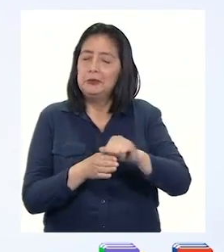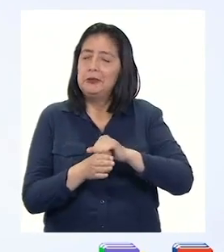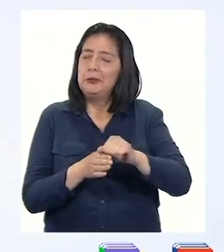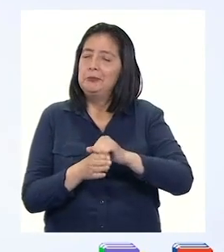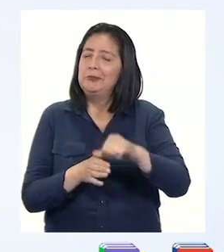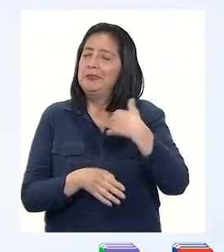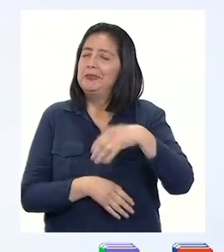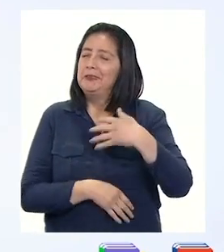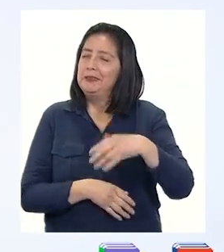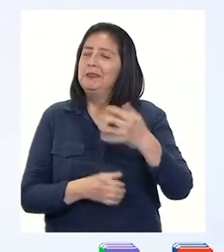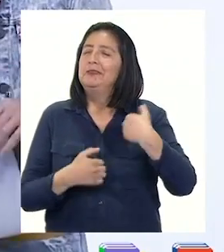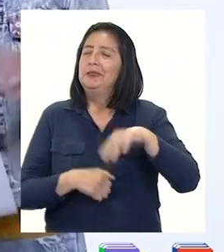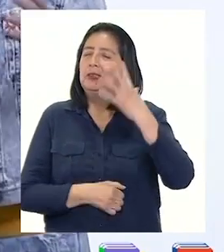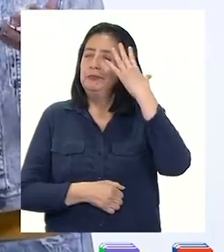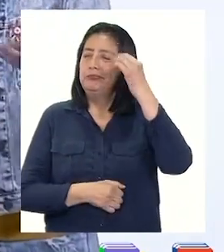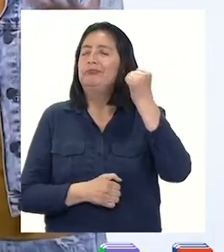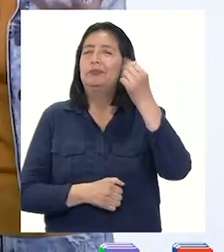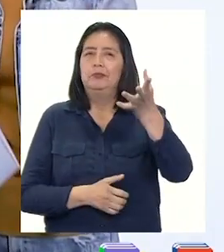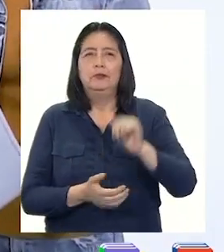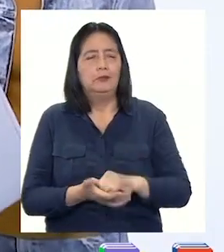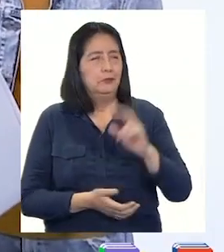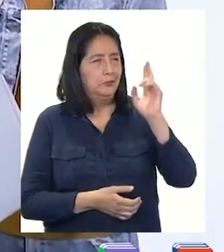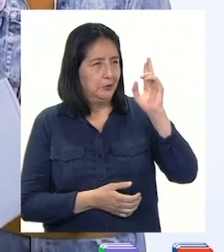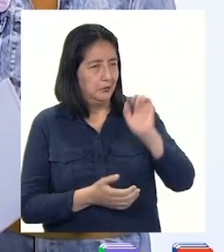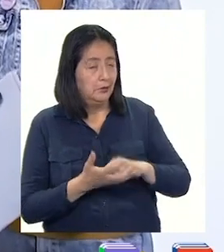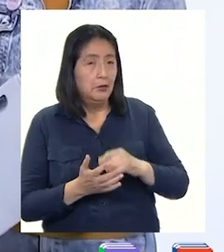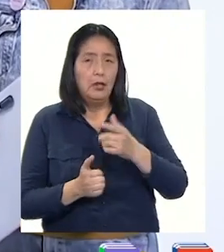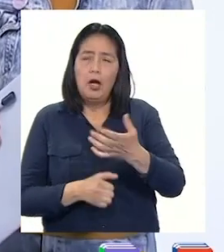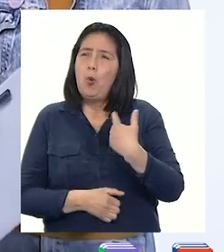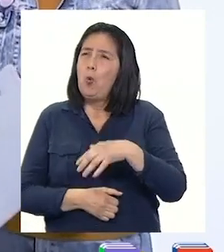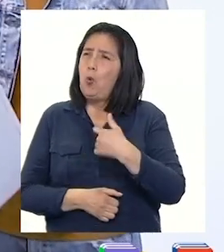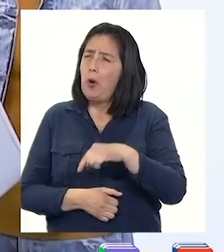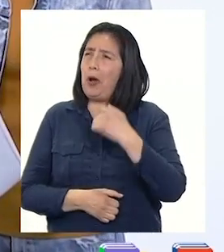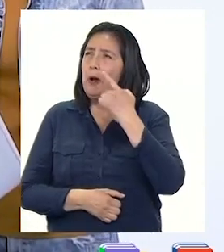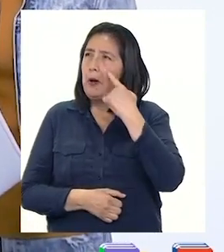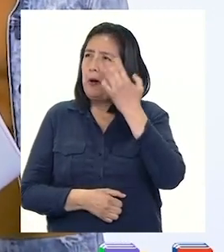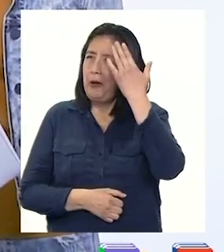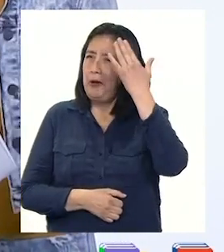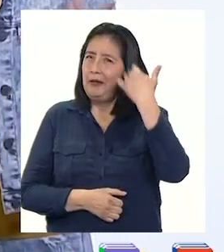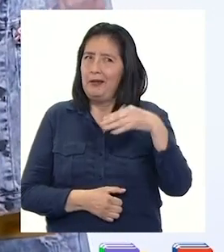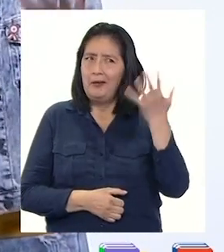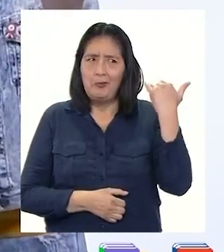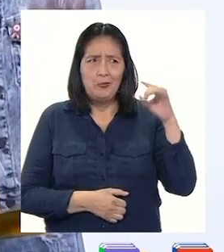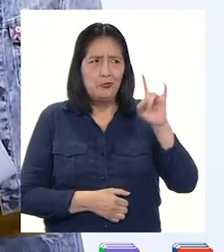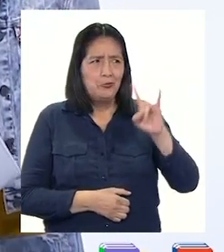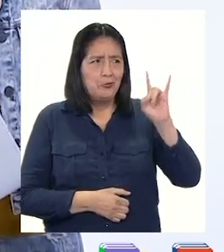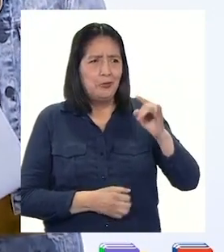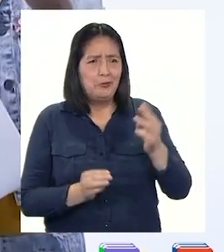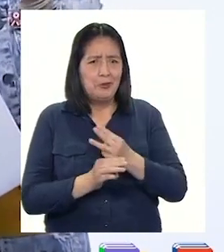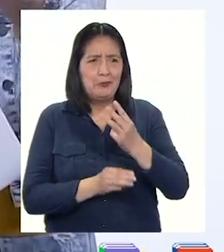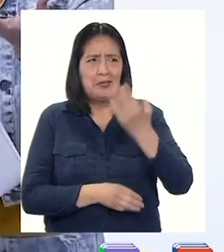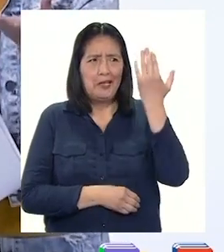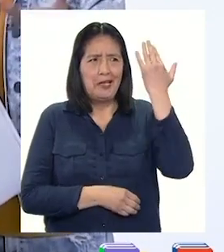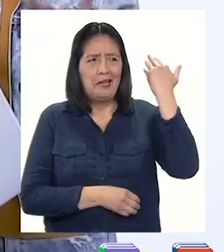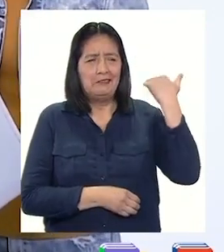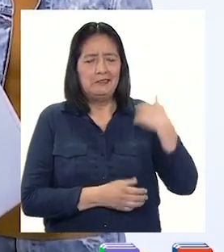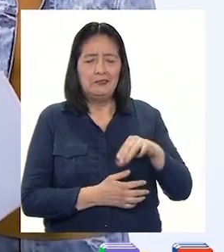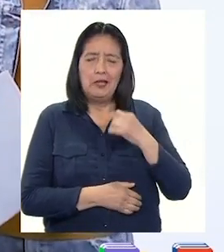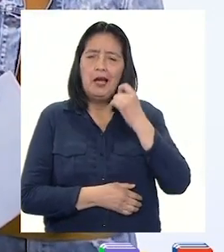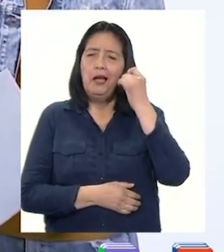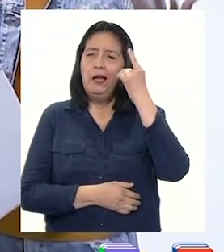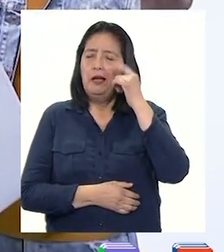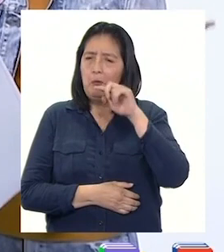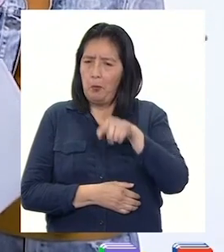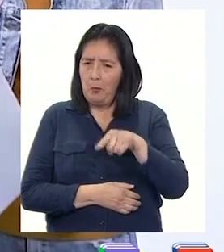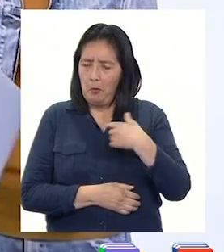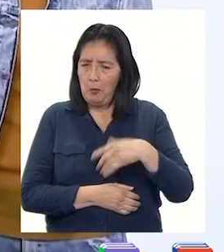práctica hace al maestro. Profesor, qué interesante conocer la forma en que se empleaba la matemática hace cientos de años y darnos cuenta de